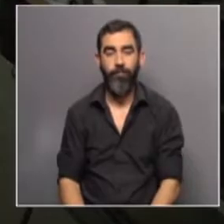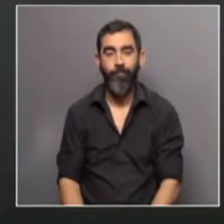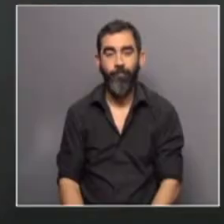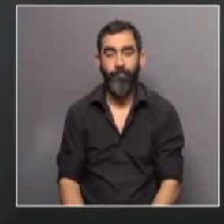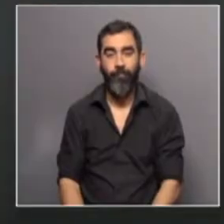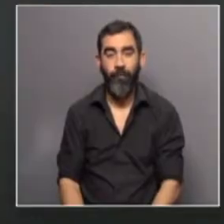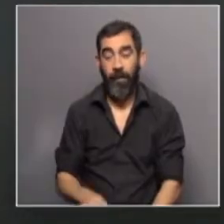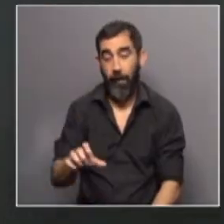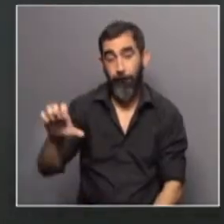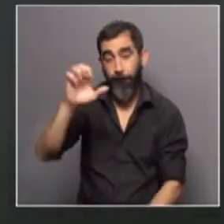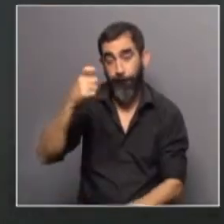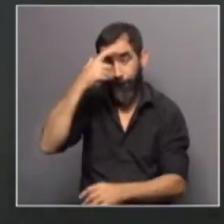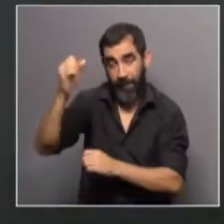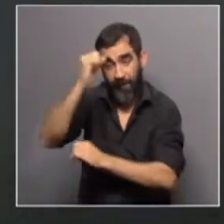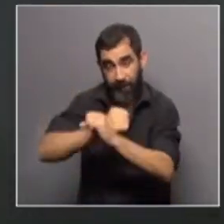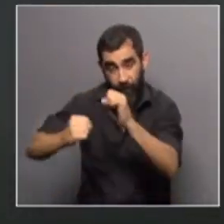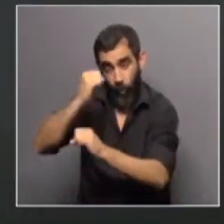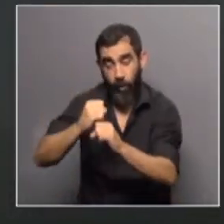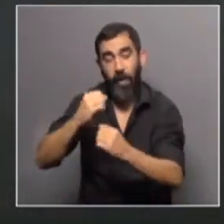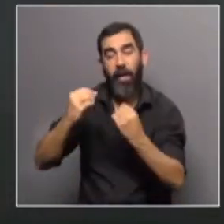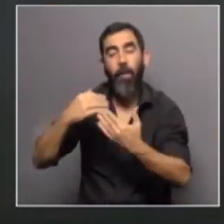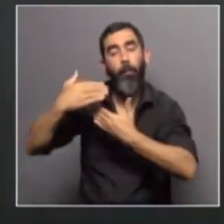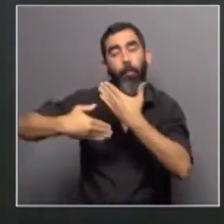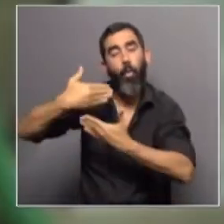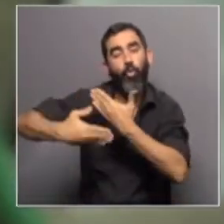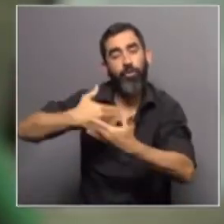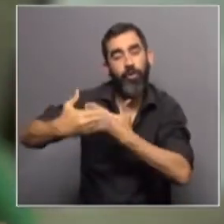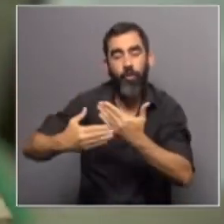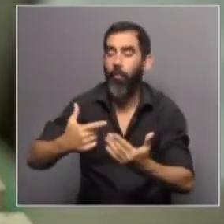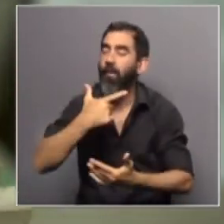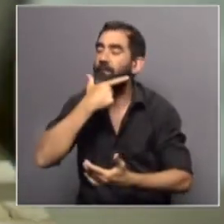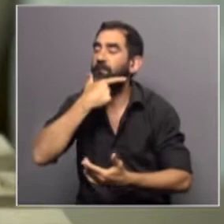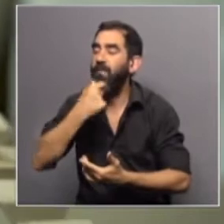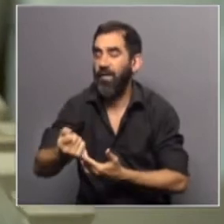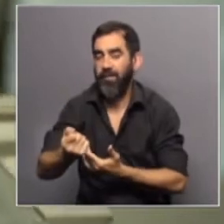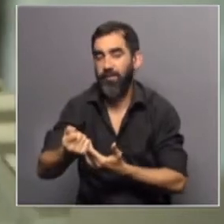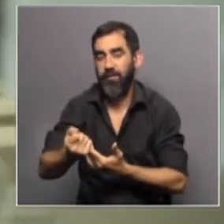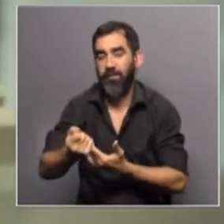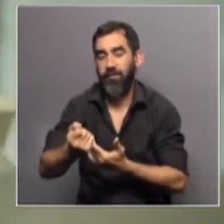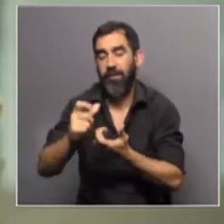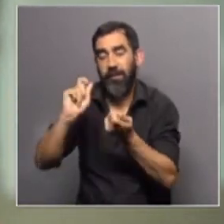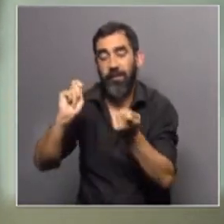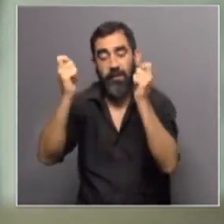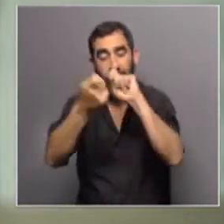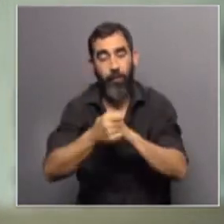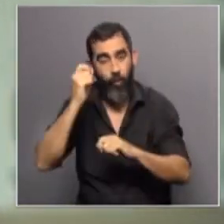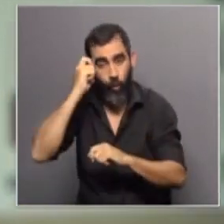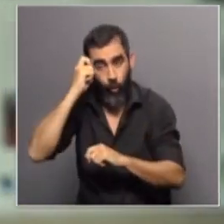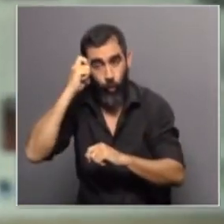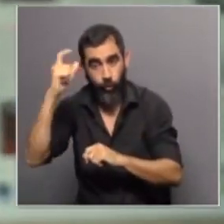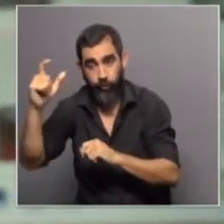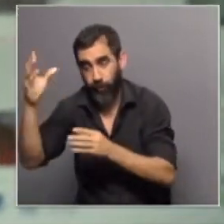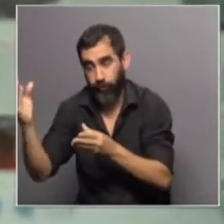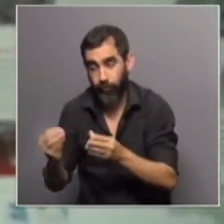Transferencia tecnológica son toda una serie de procesos que facilitan la transferencia del conocimiento